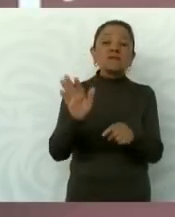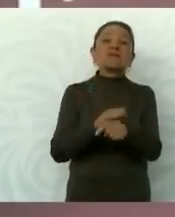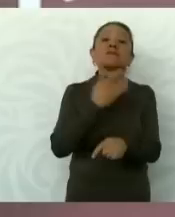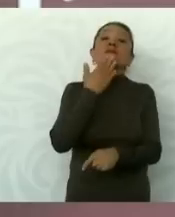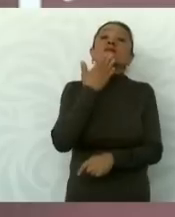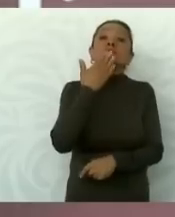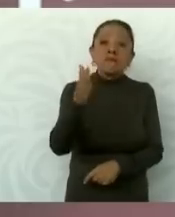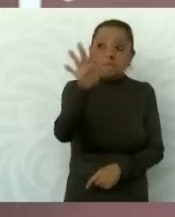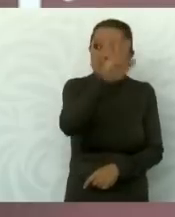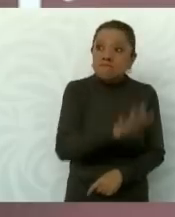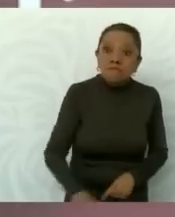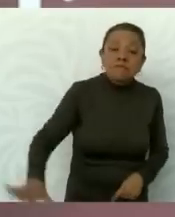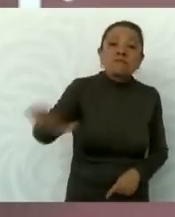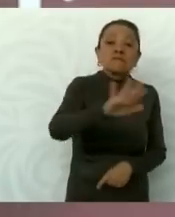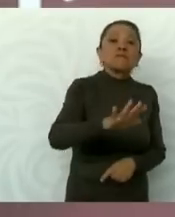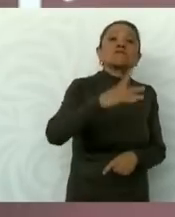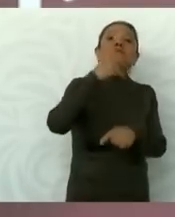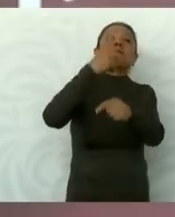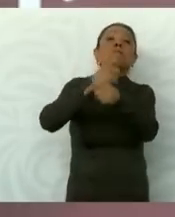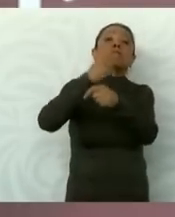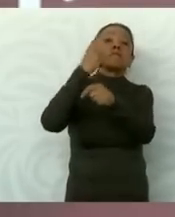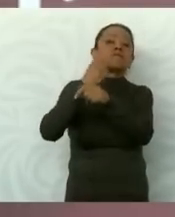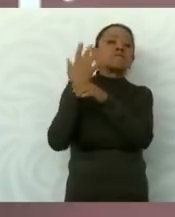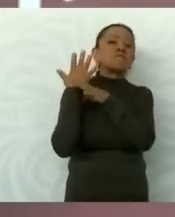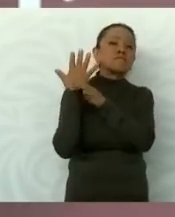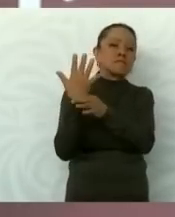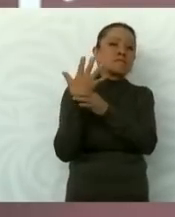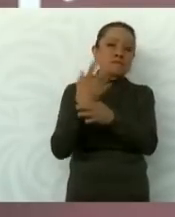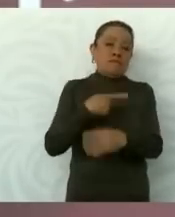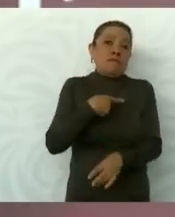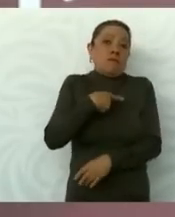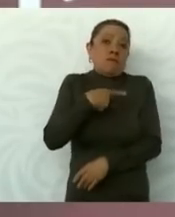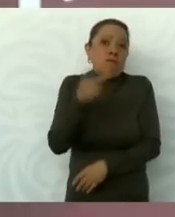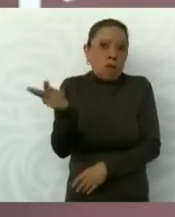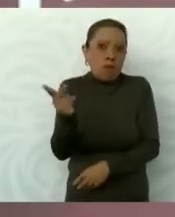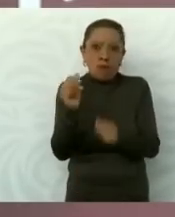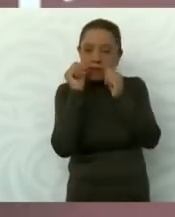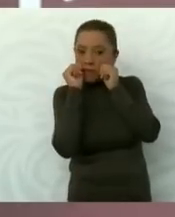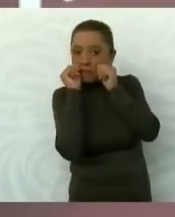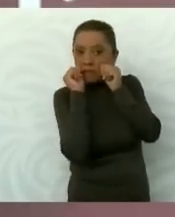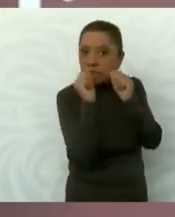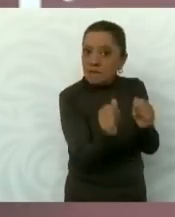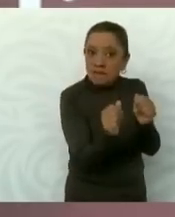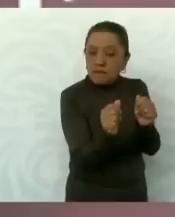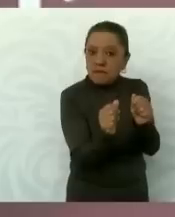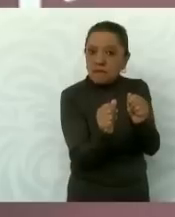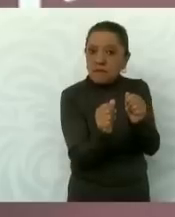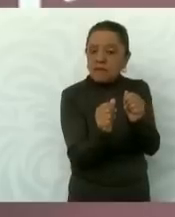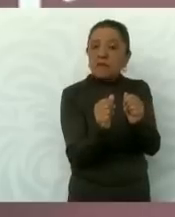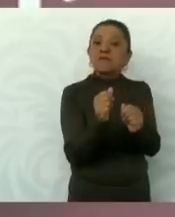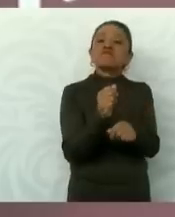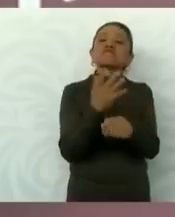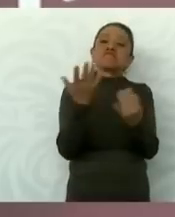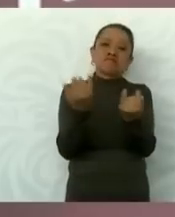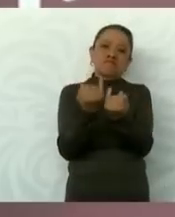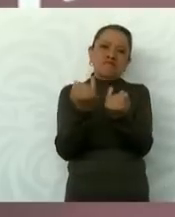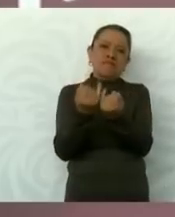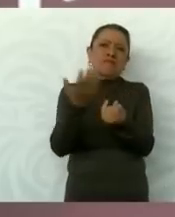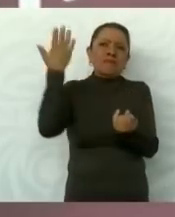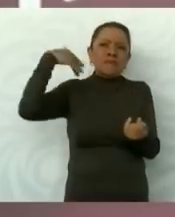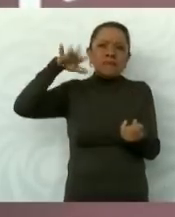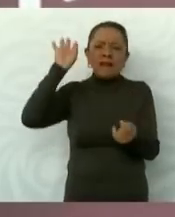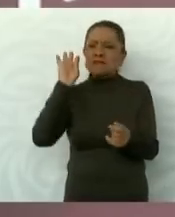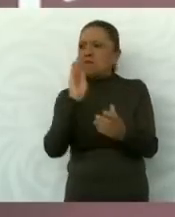pobres. Esa es la gran transformación de la vida pública. Primero los olvidados, a quien nadie les